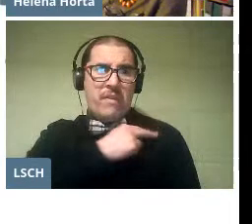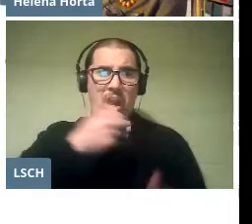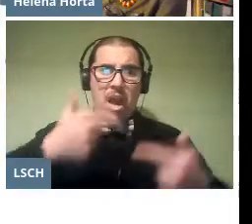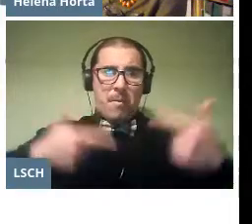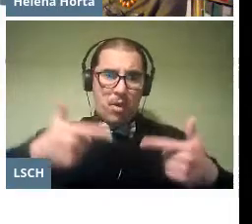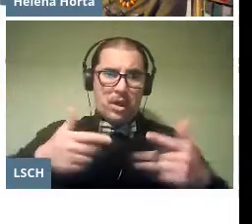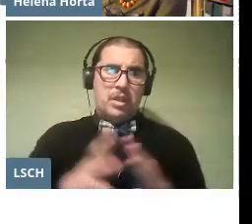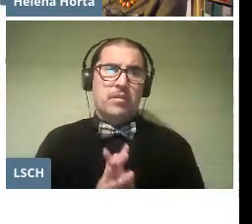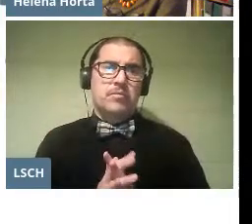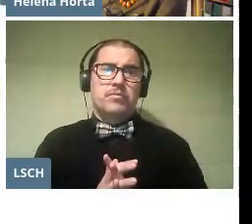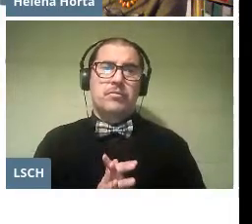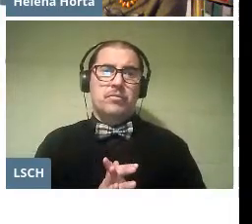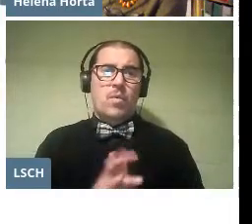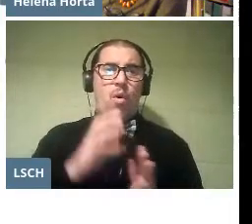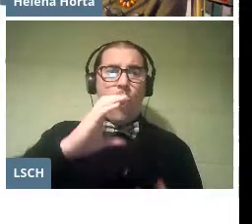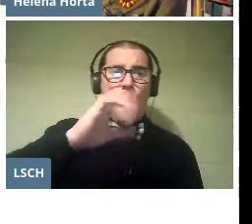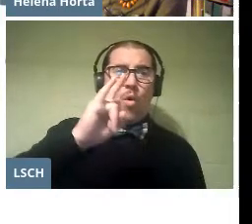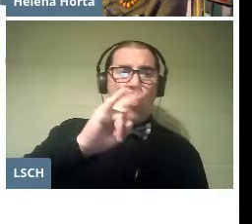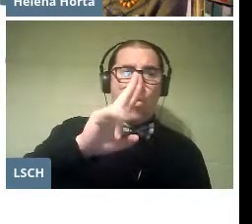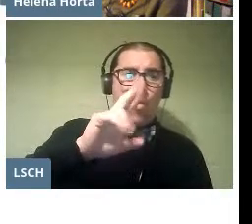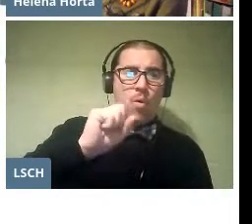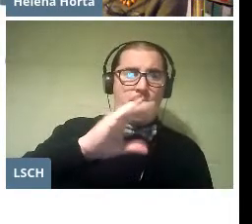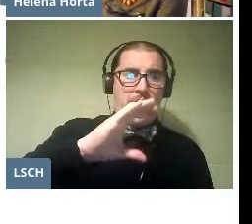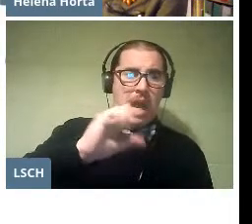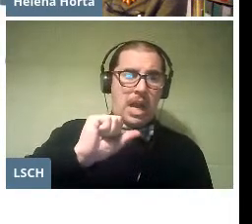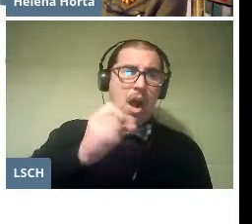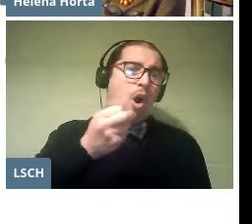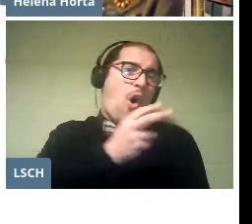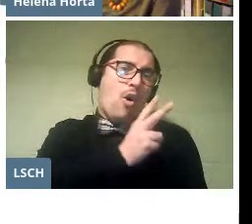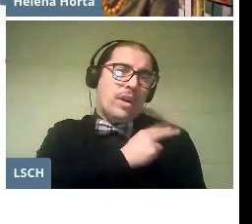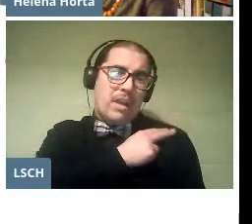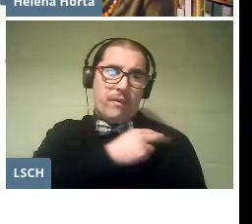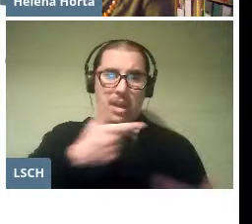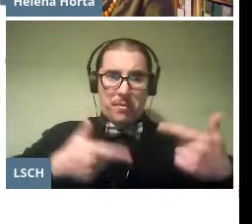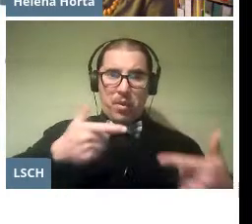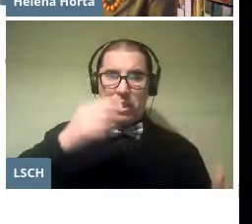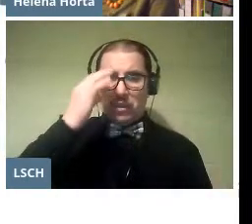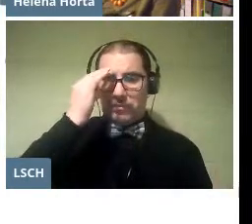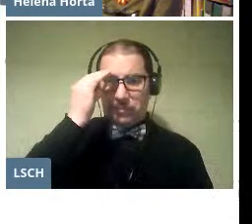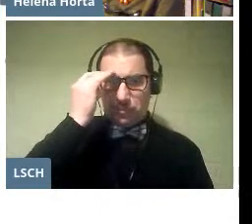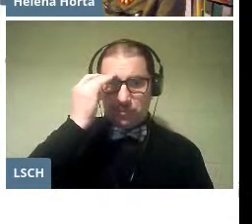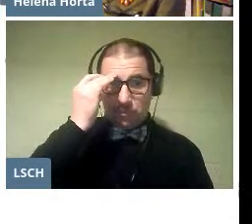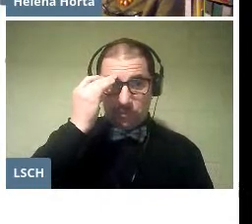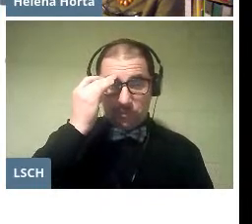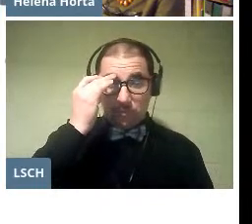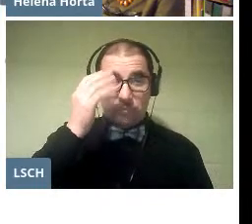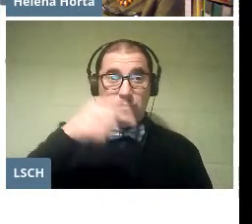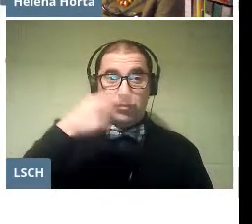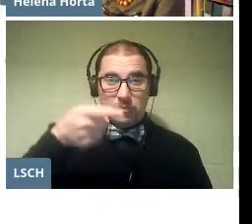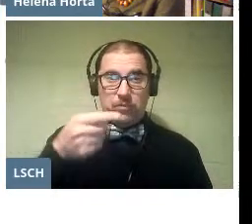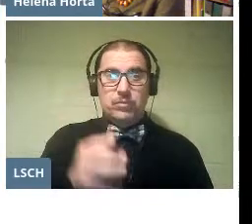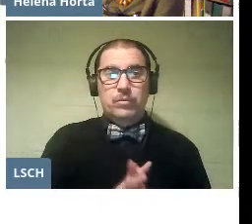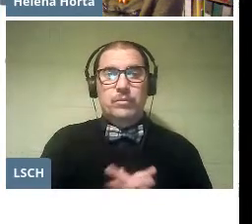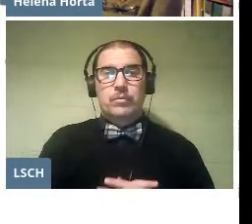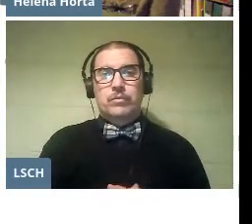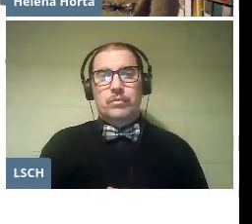su propio curaca o jefe étnico. La siguiente, por favor.